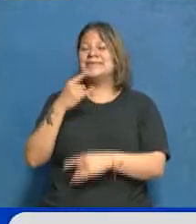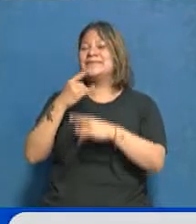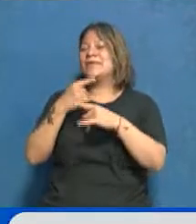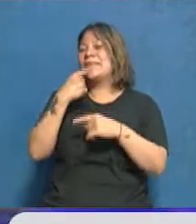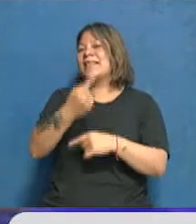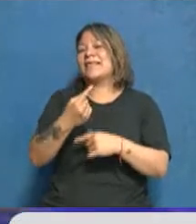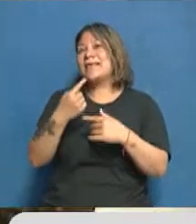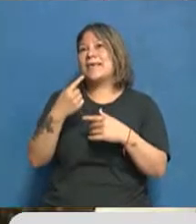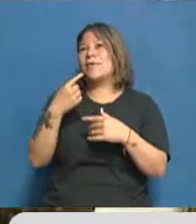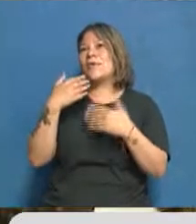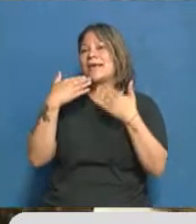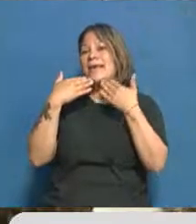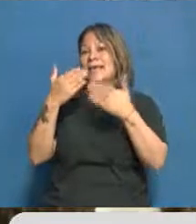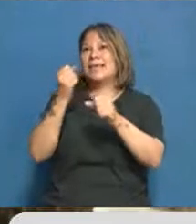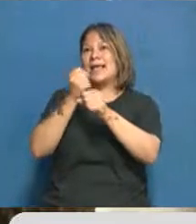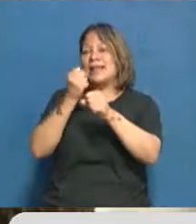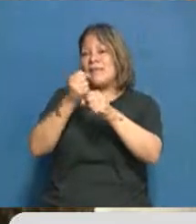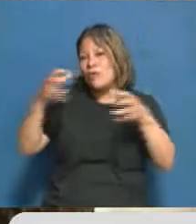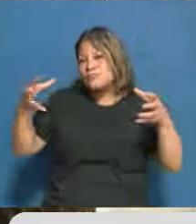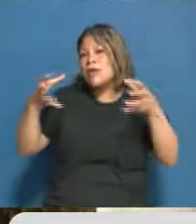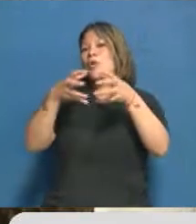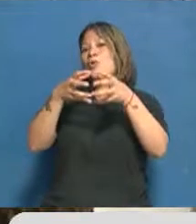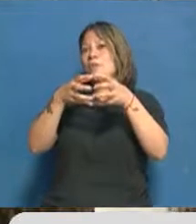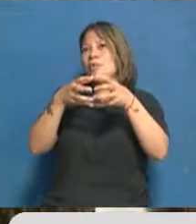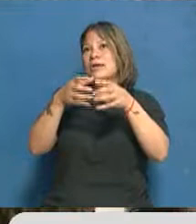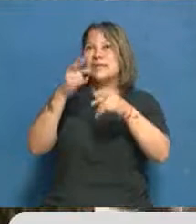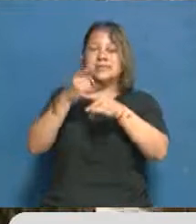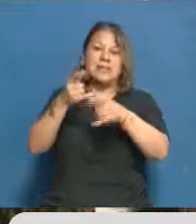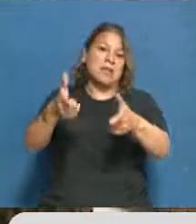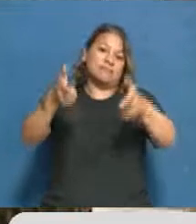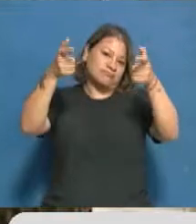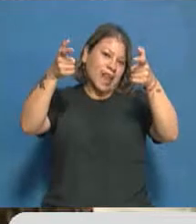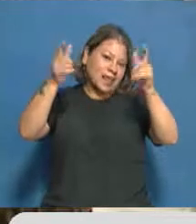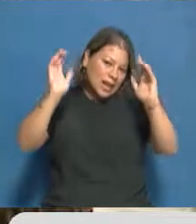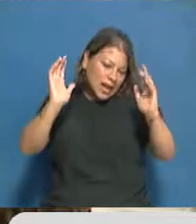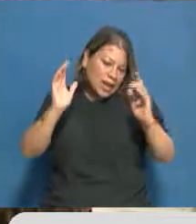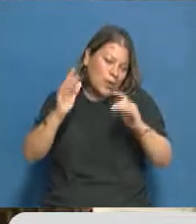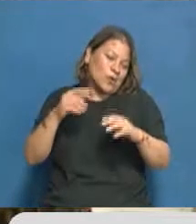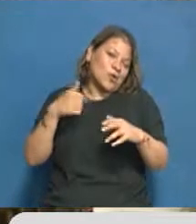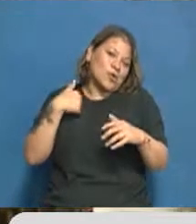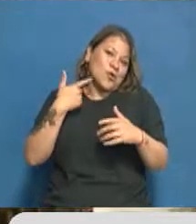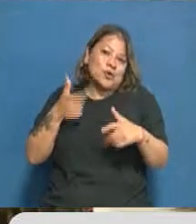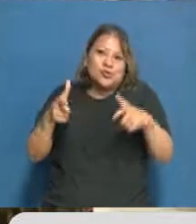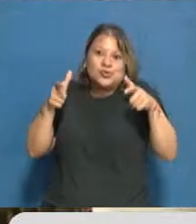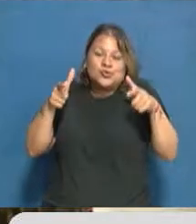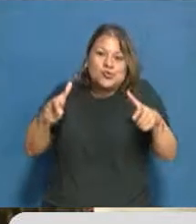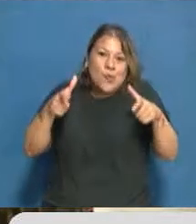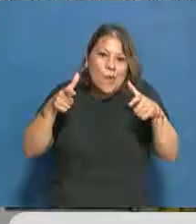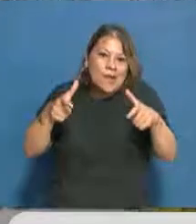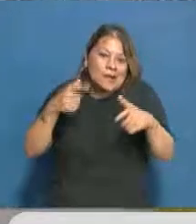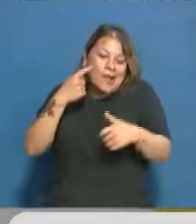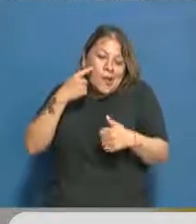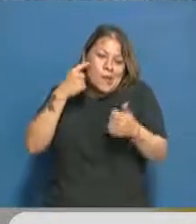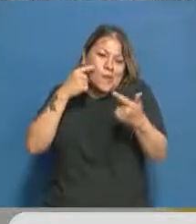que los goles gracias al trabajo grupal que hacemos me toca siempre estar frente al arco y Bueno tuve la Gran suerte de poder